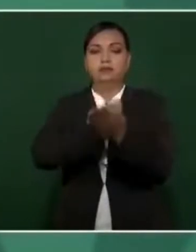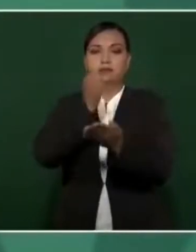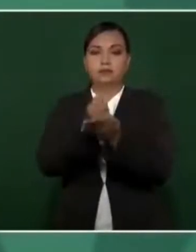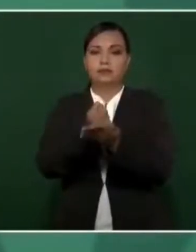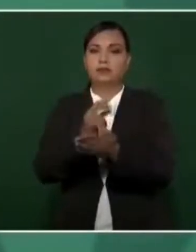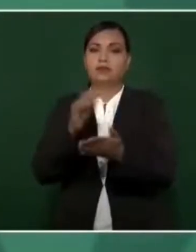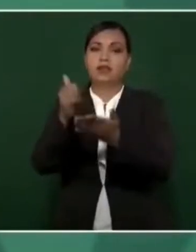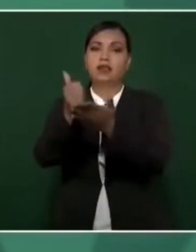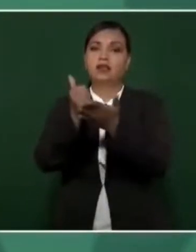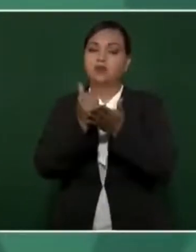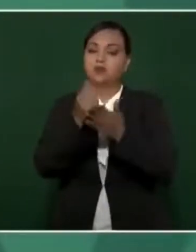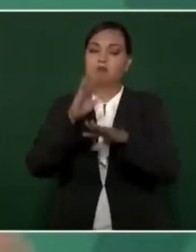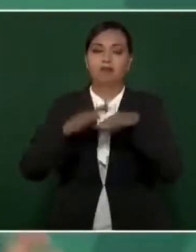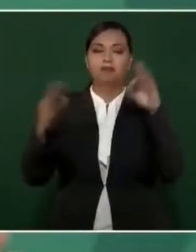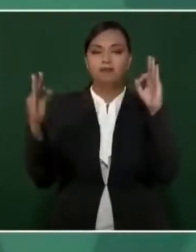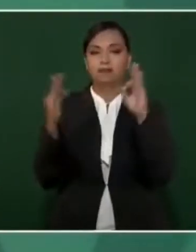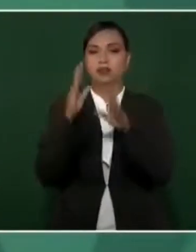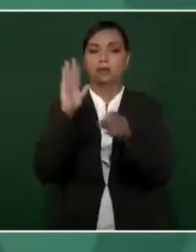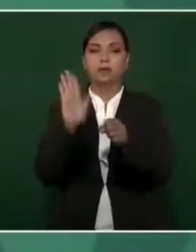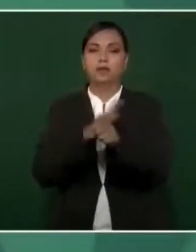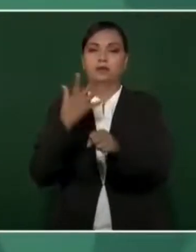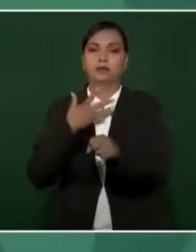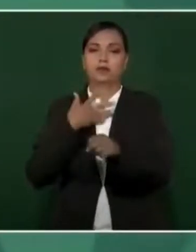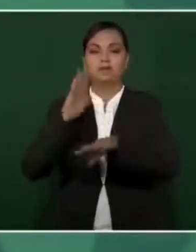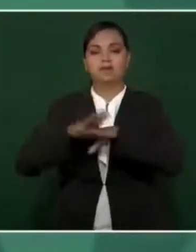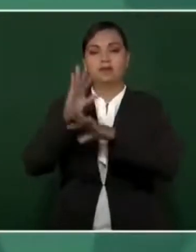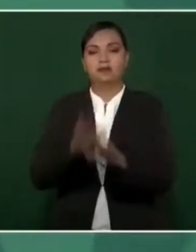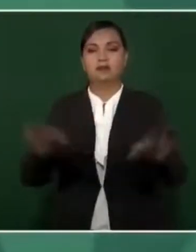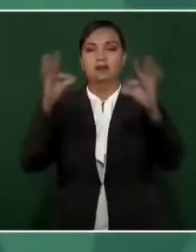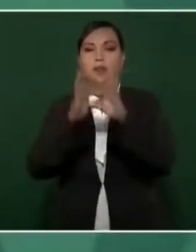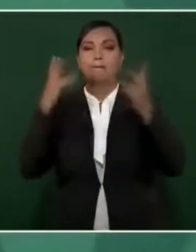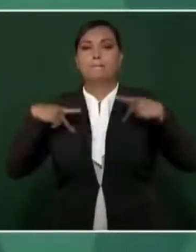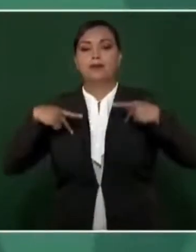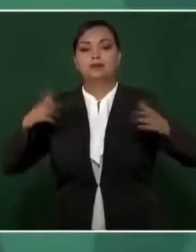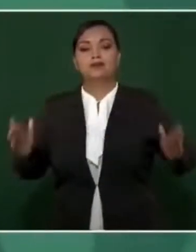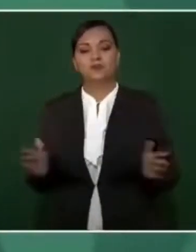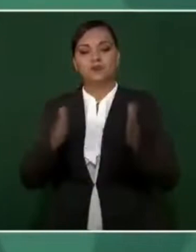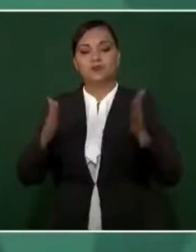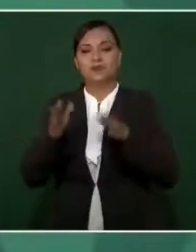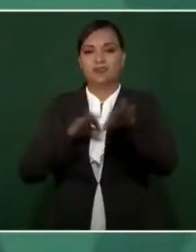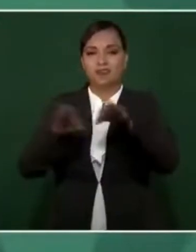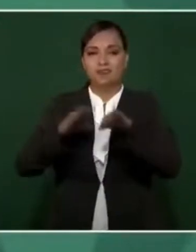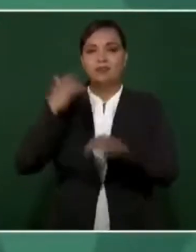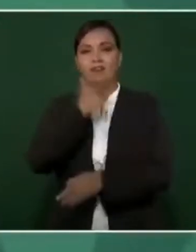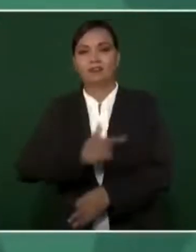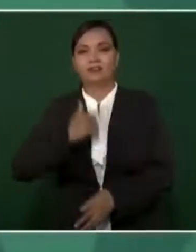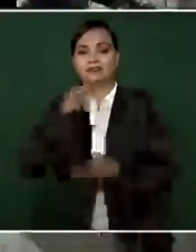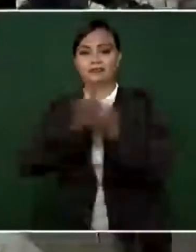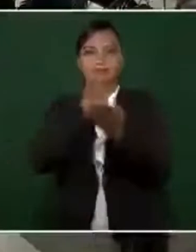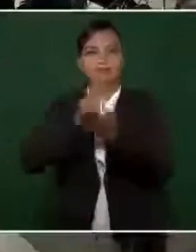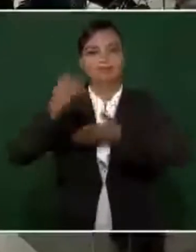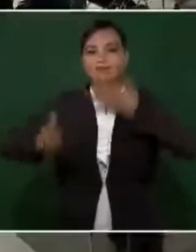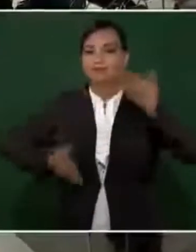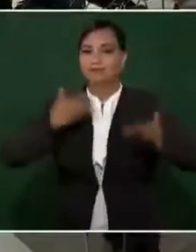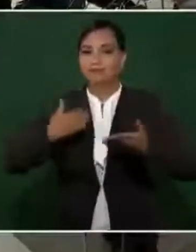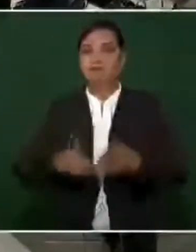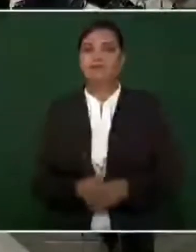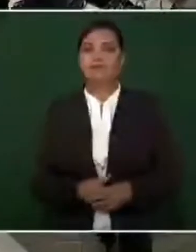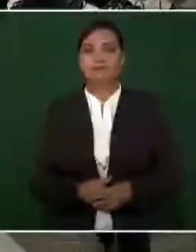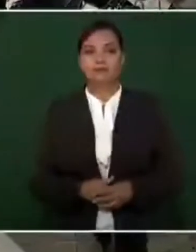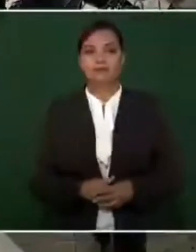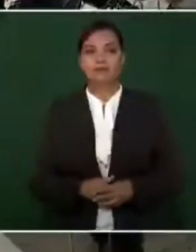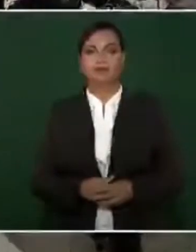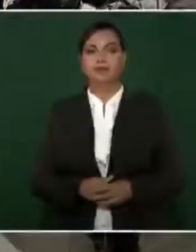adelante, porque tenemos lo principal, a gente entusiasta y trabajadora en Tamaulipas. Presidente, en